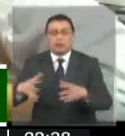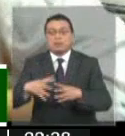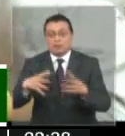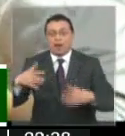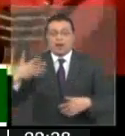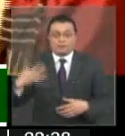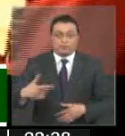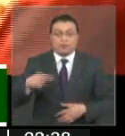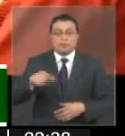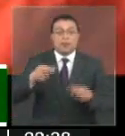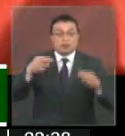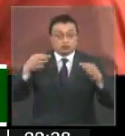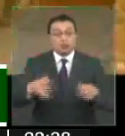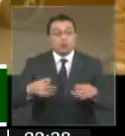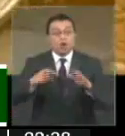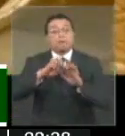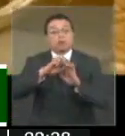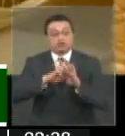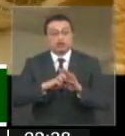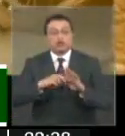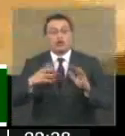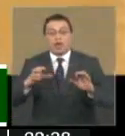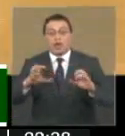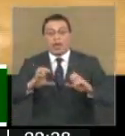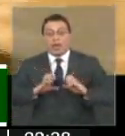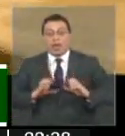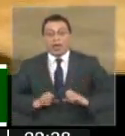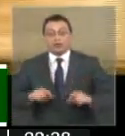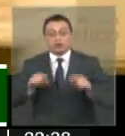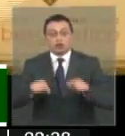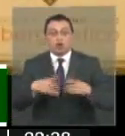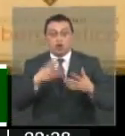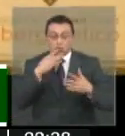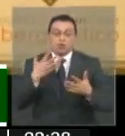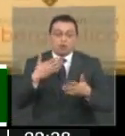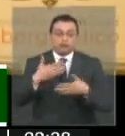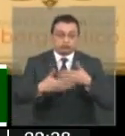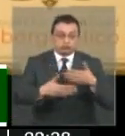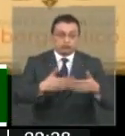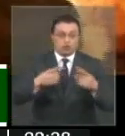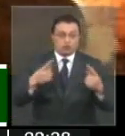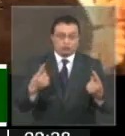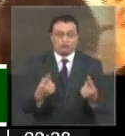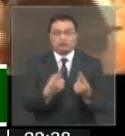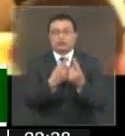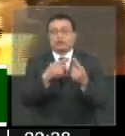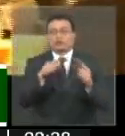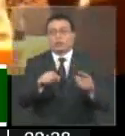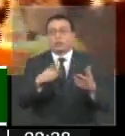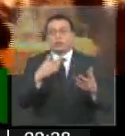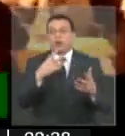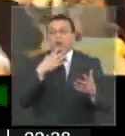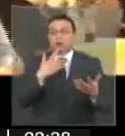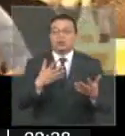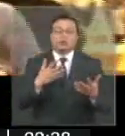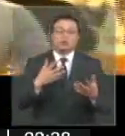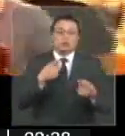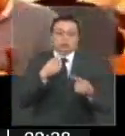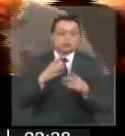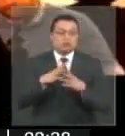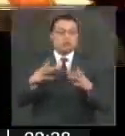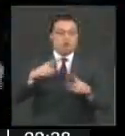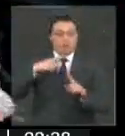se está haciendo bastante, es seguro que el proyecto Albergo Ético está encontrando un suceso y está encontrando